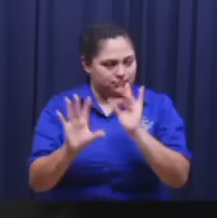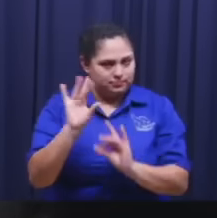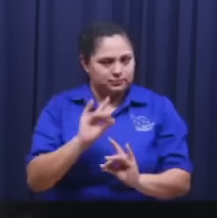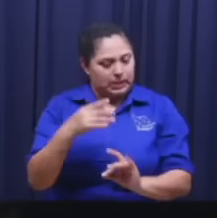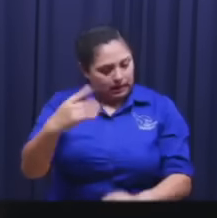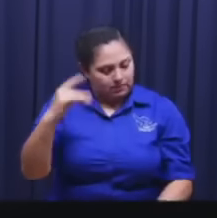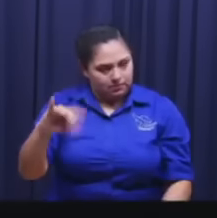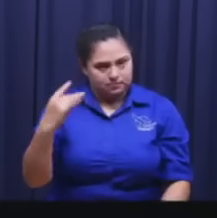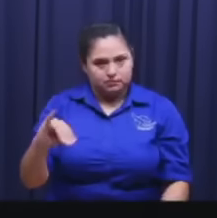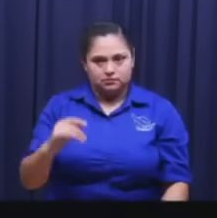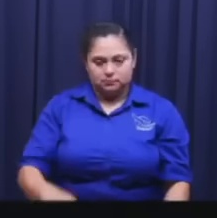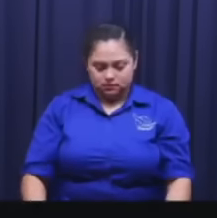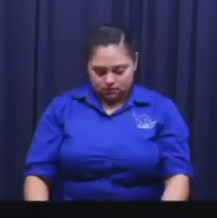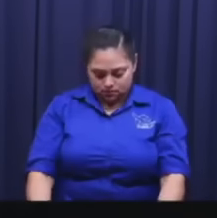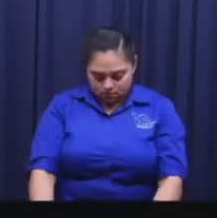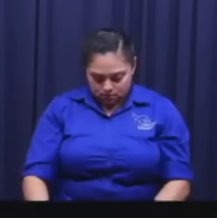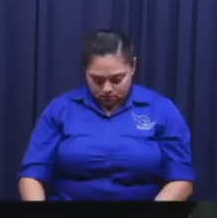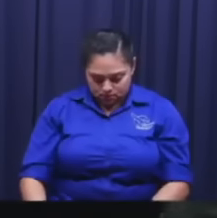rapidita.